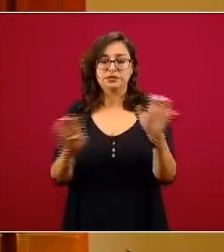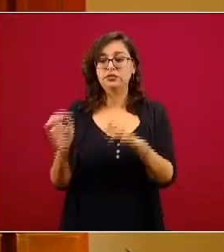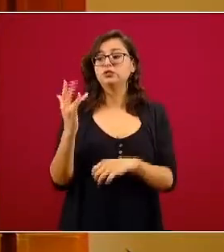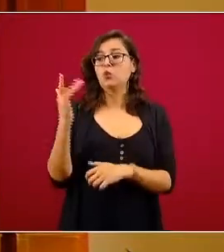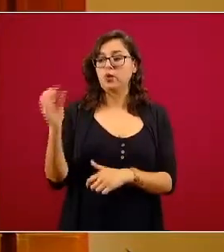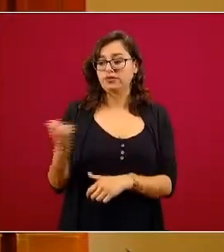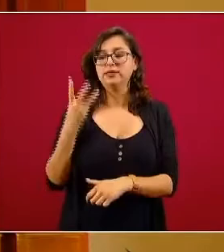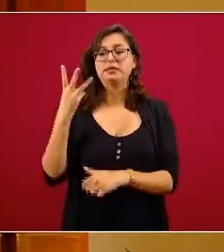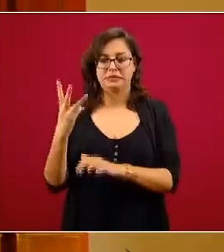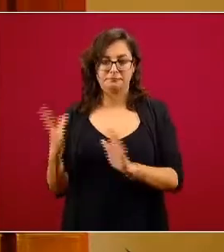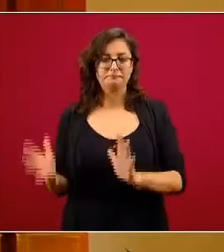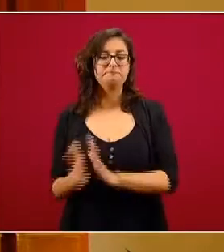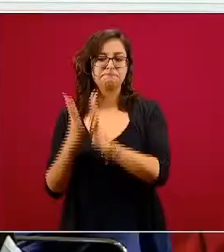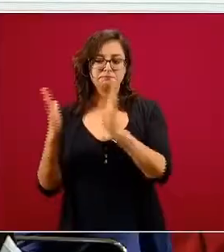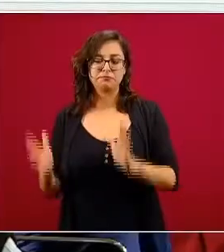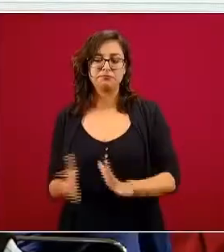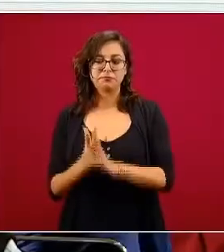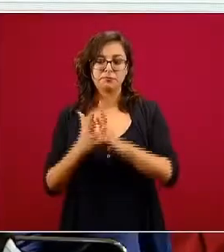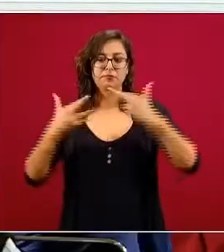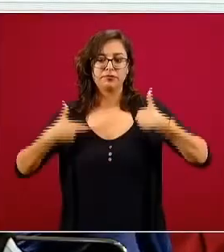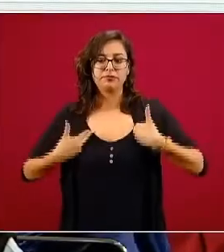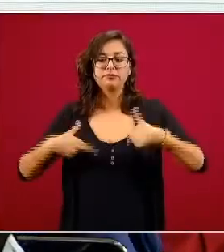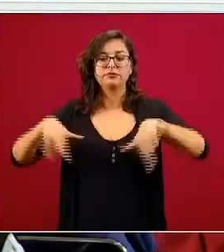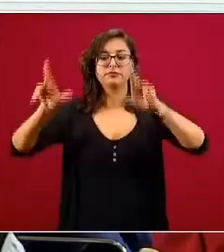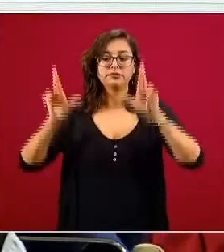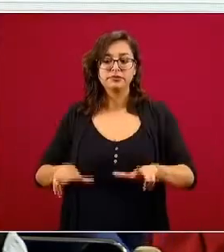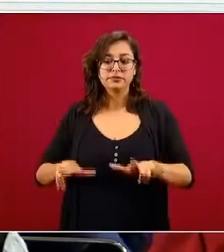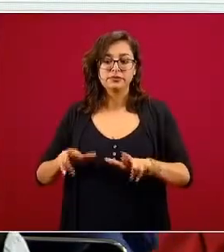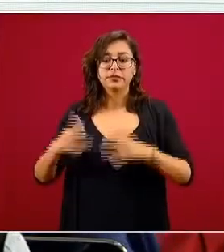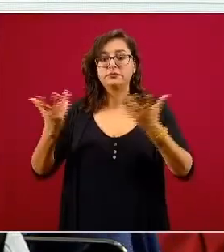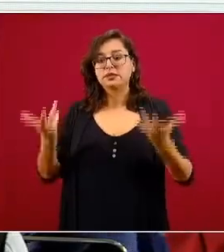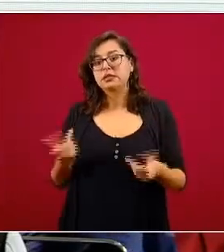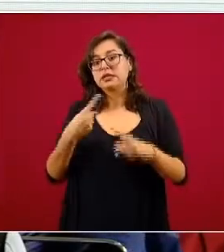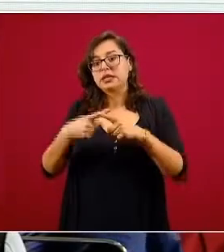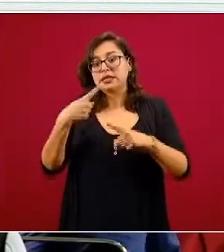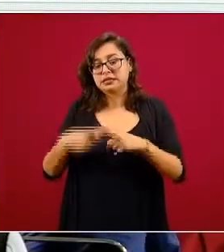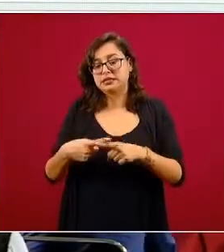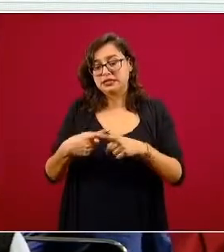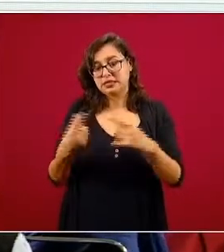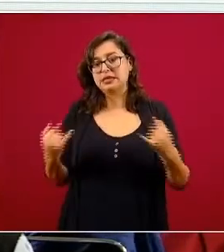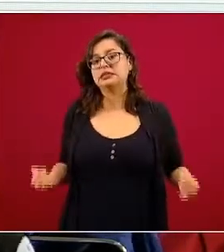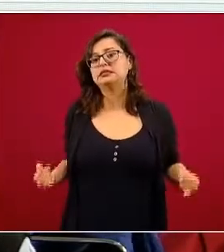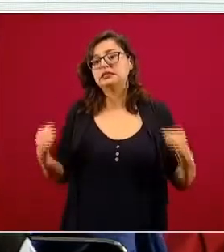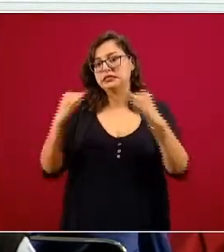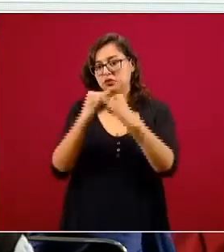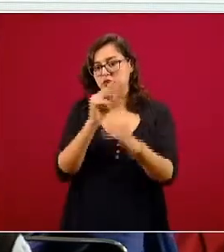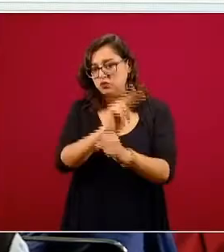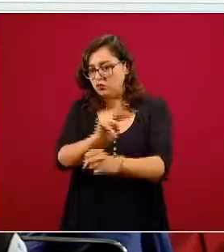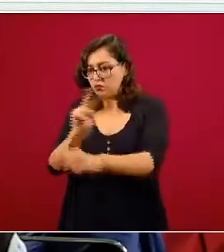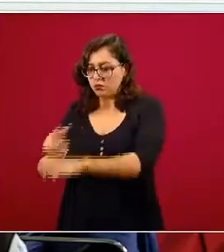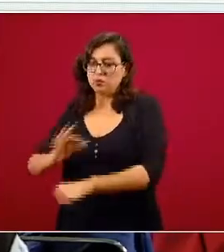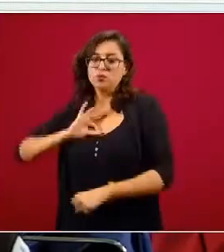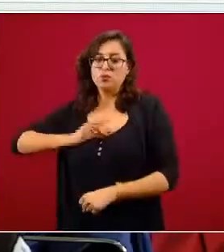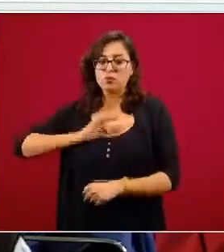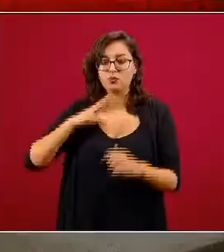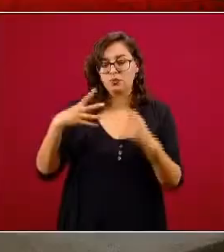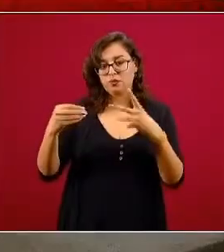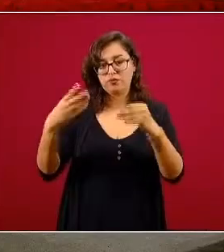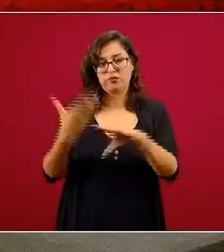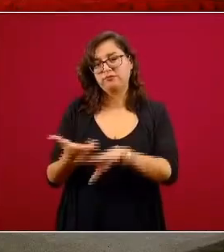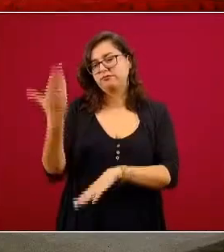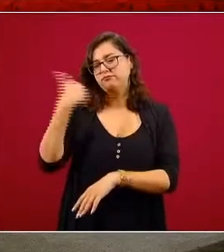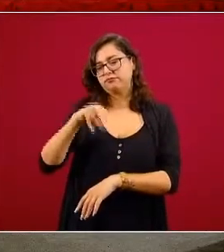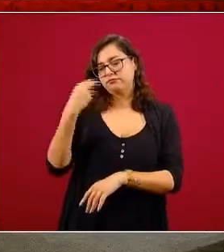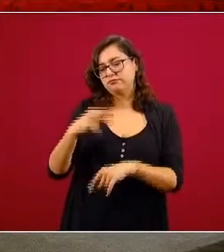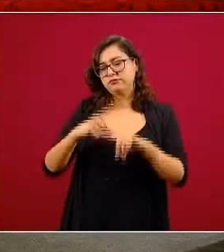1953 a través de nuestro actual Instituto de Diagnóstico y Referencia Epidemiológicos, que entonces no se llamaba así